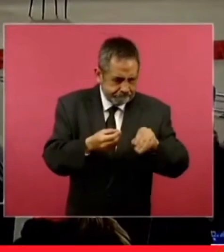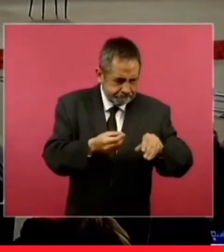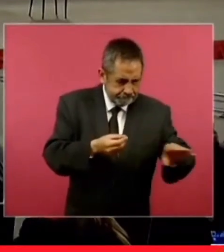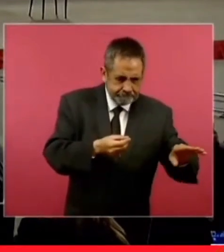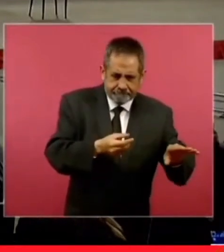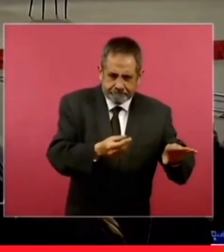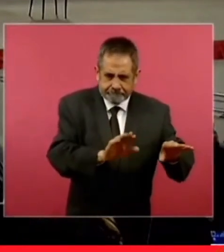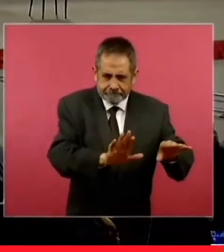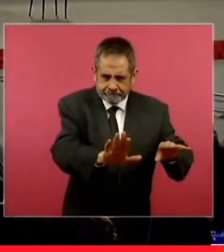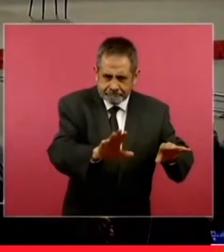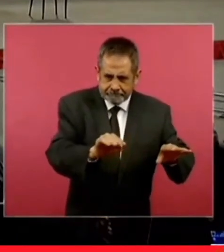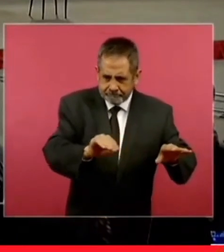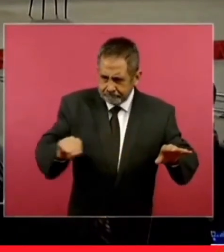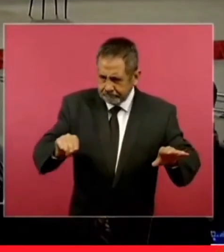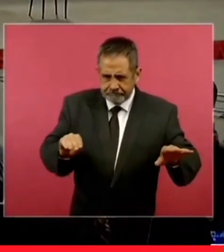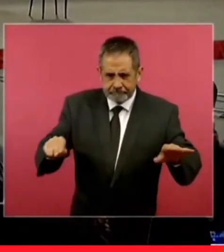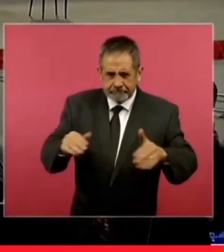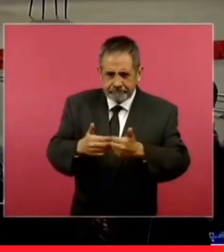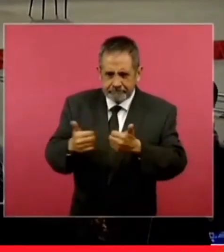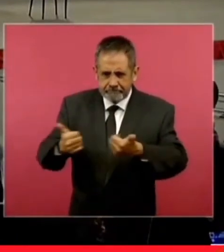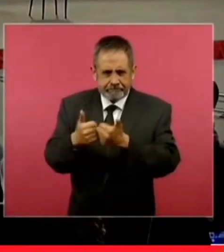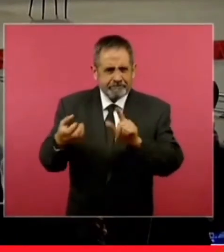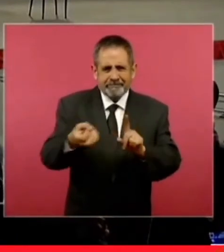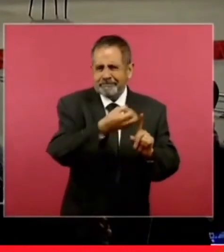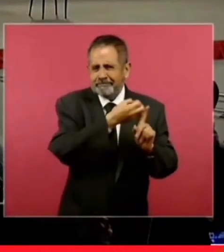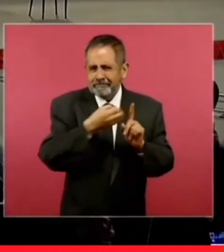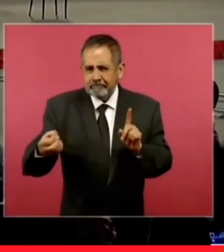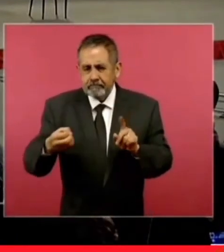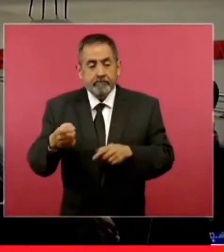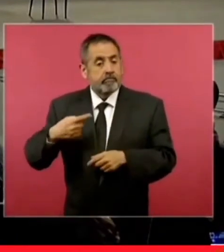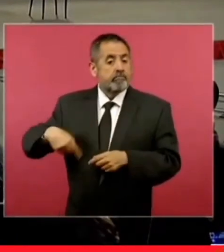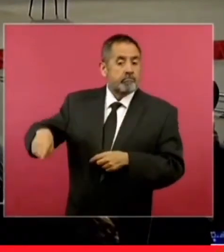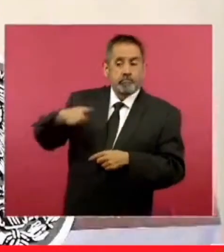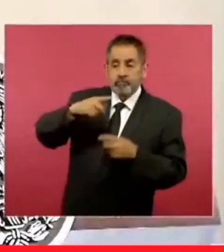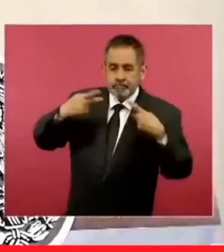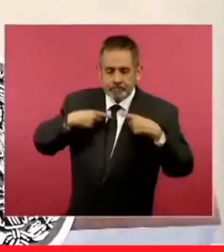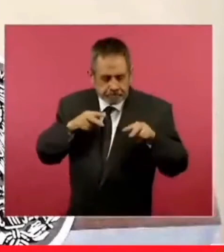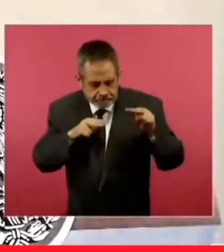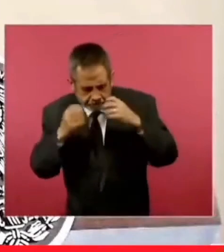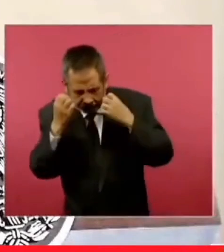cerámico que le ofrece enorme información a los arqueólogos.